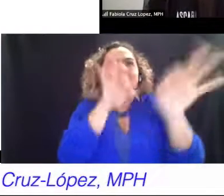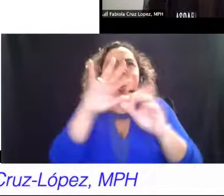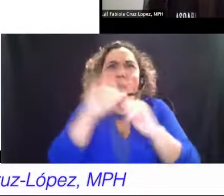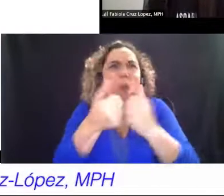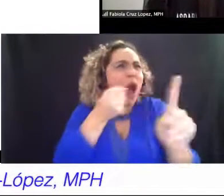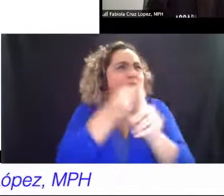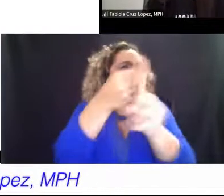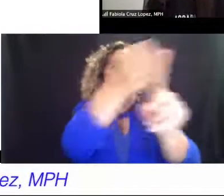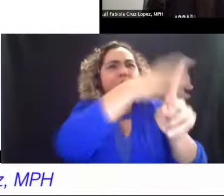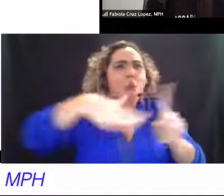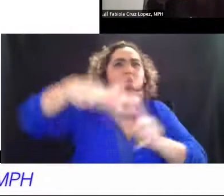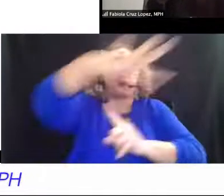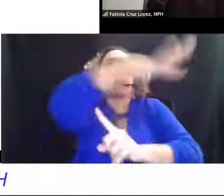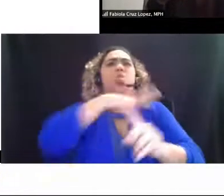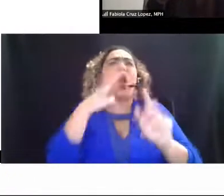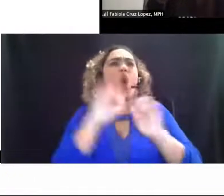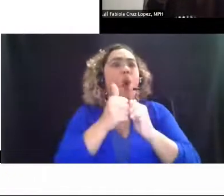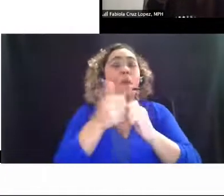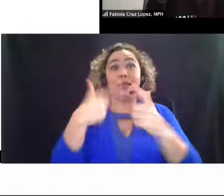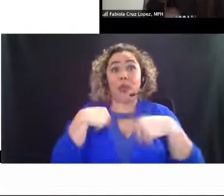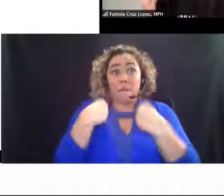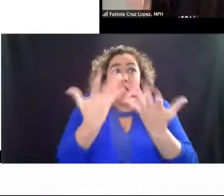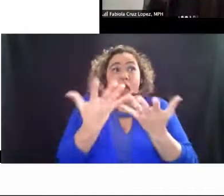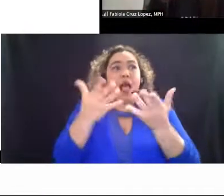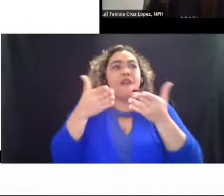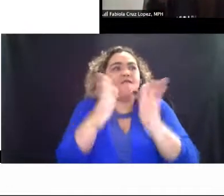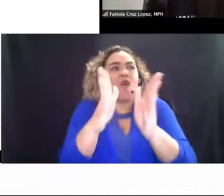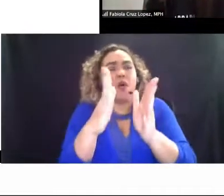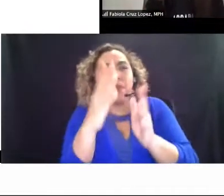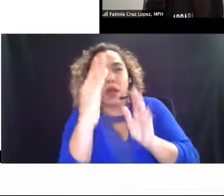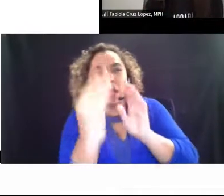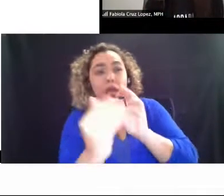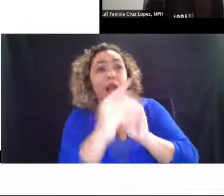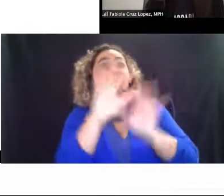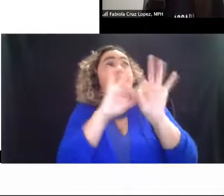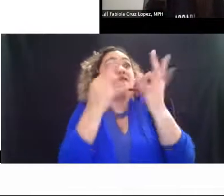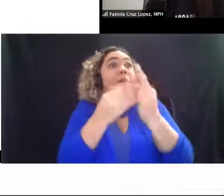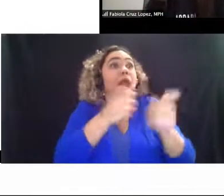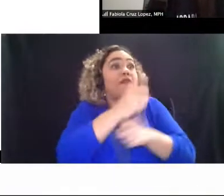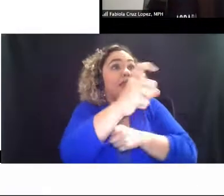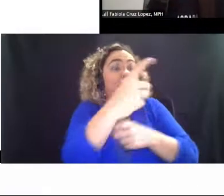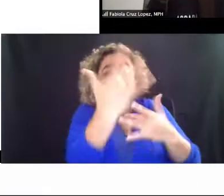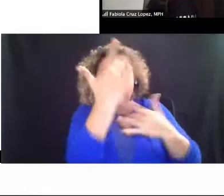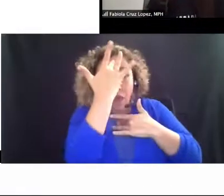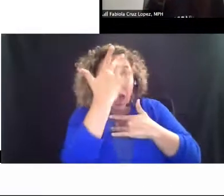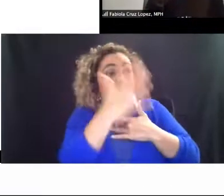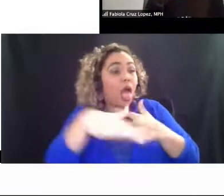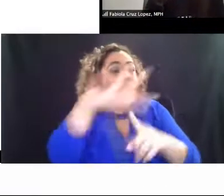Se proveen los recursos dirigidos a las familias afectadas, se